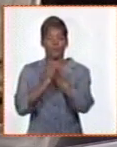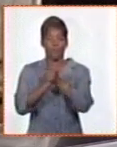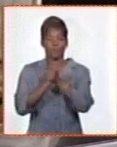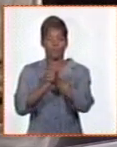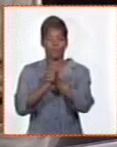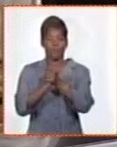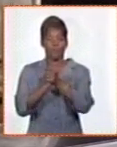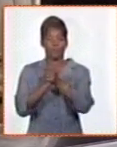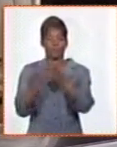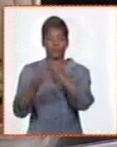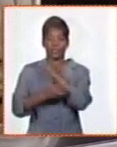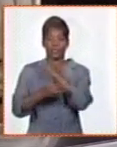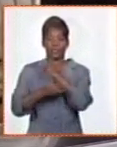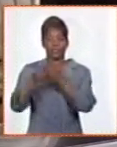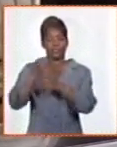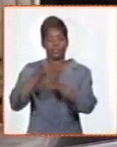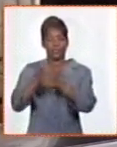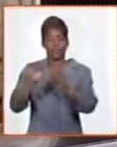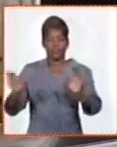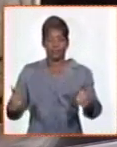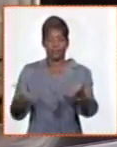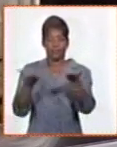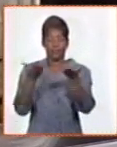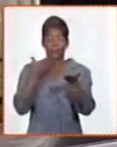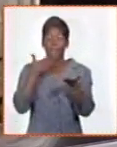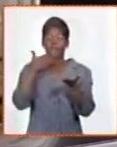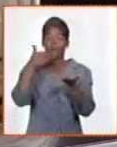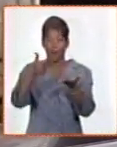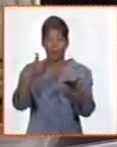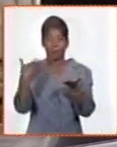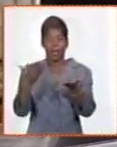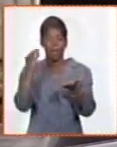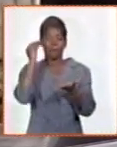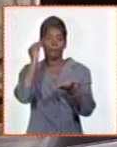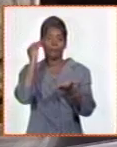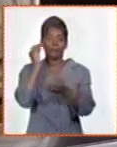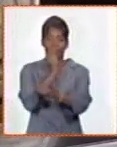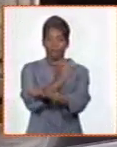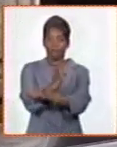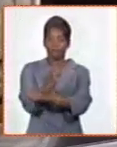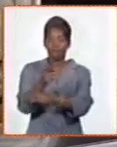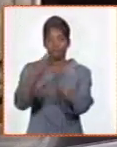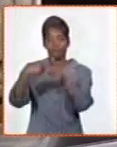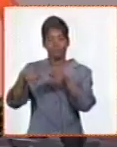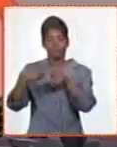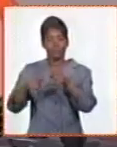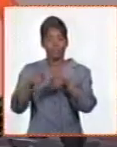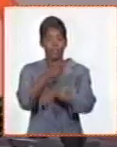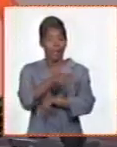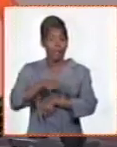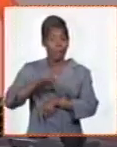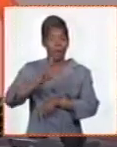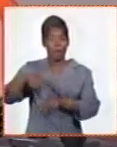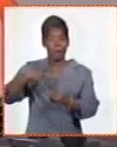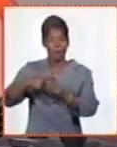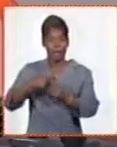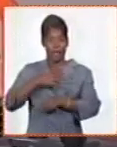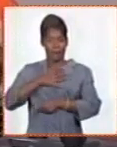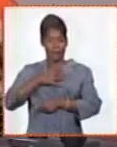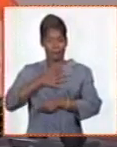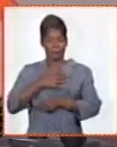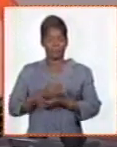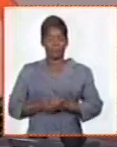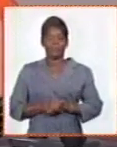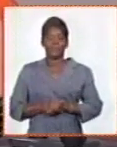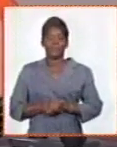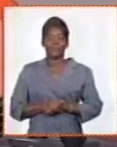esos llamados, porque son enriquecedores tanto como para el público como para uno mismo. Para Tin Cremata, ¿qué significa